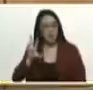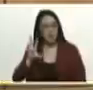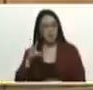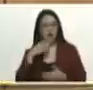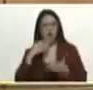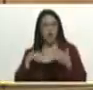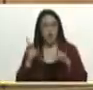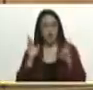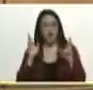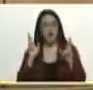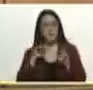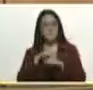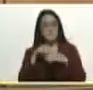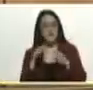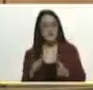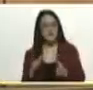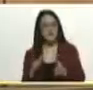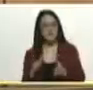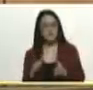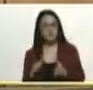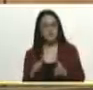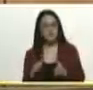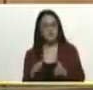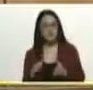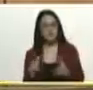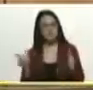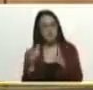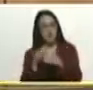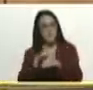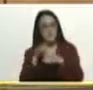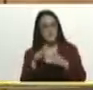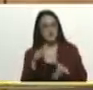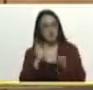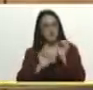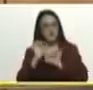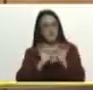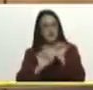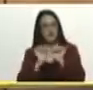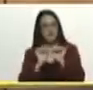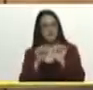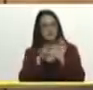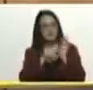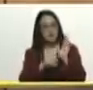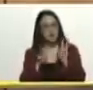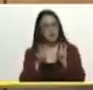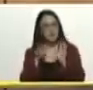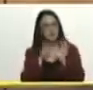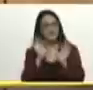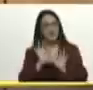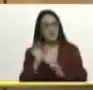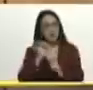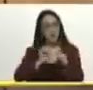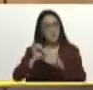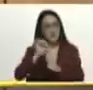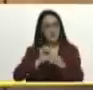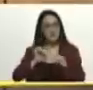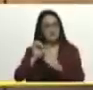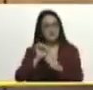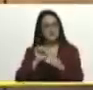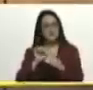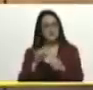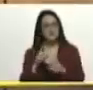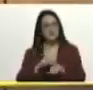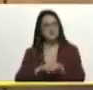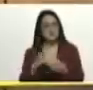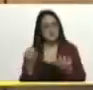ministro, Vladimir Padrino López, se reúna con el ministro de Defensa aquí y establezcamos nuevos protocolos de cooperación efectiva en